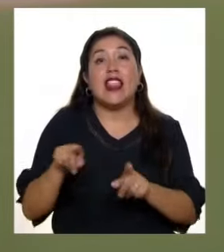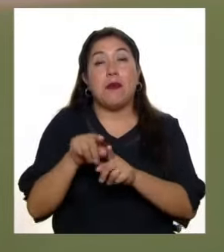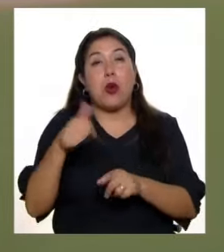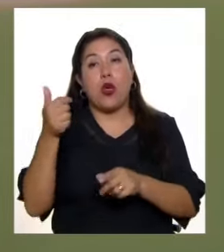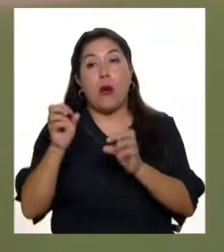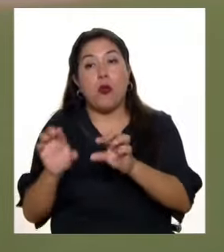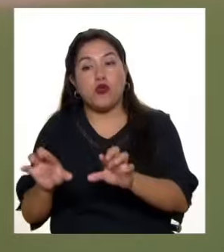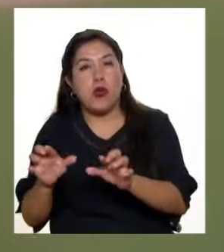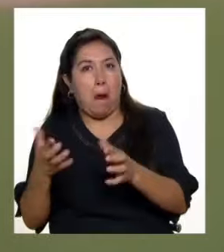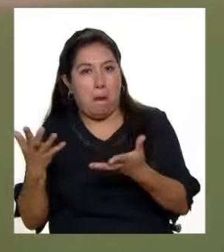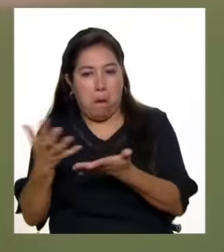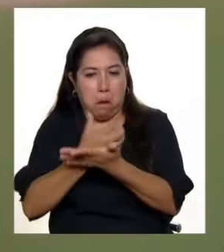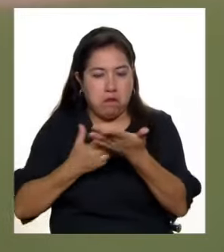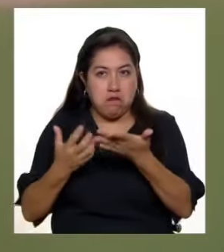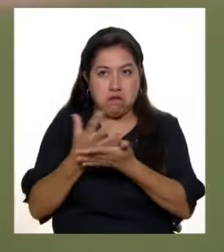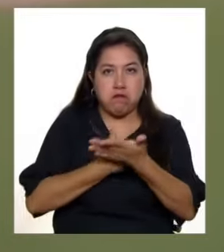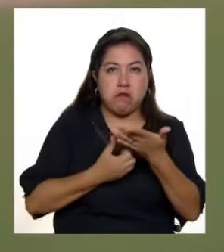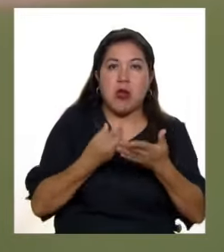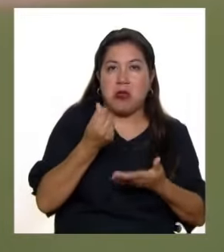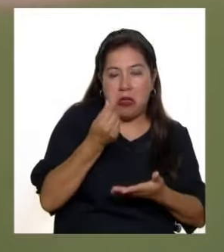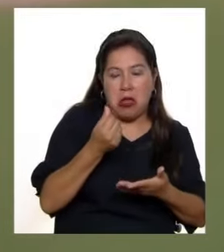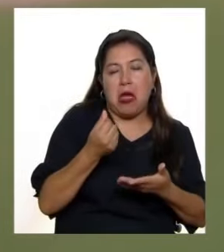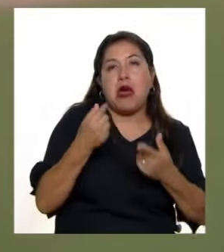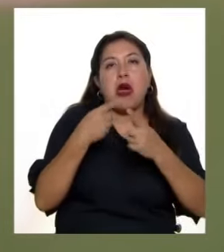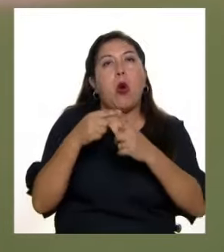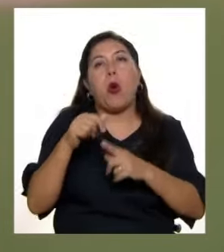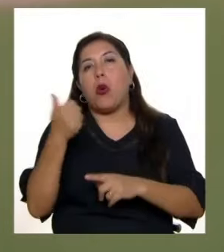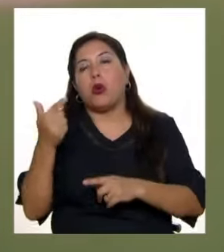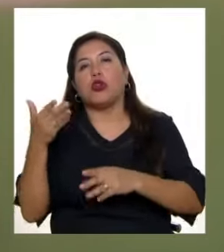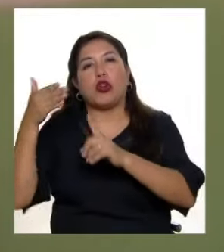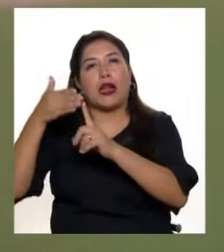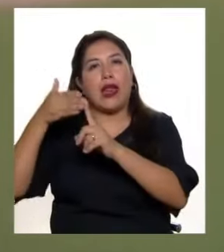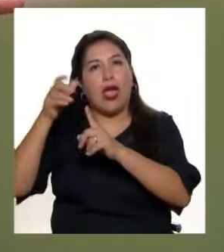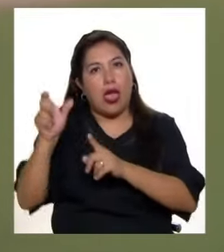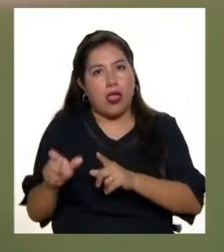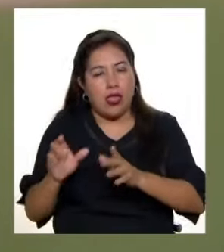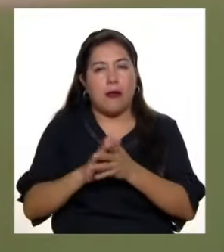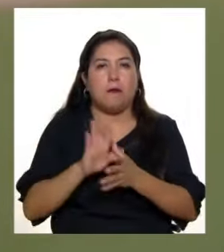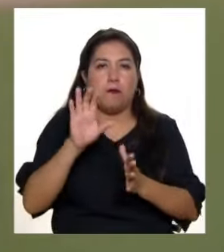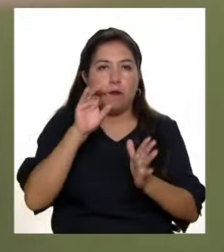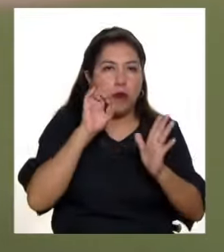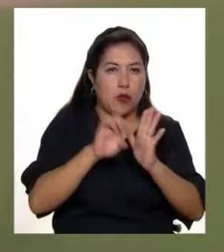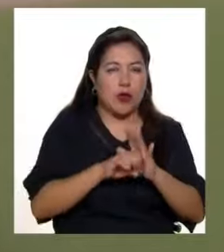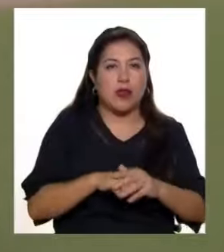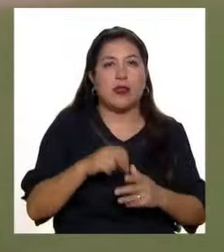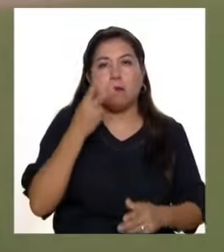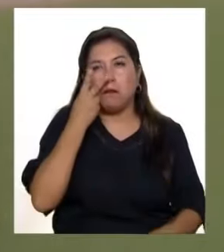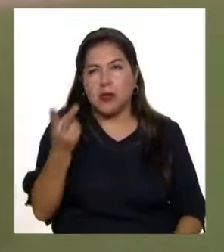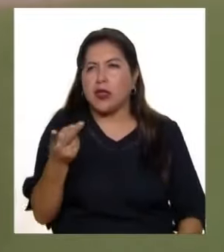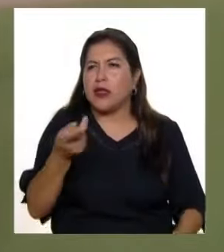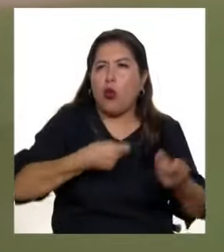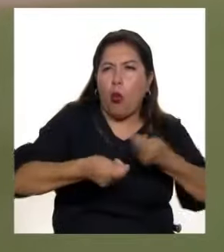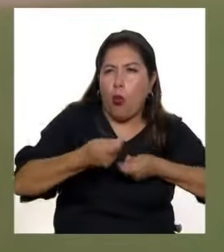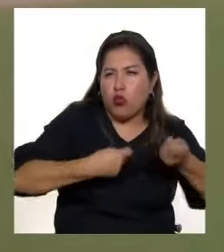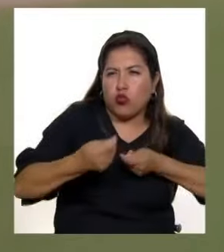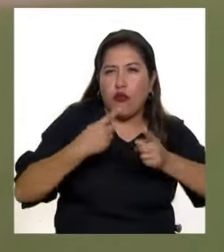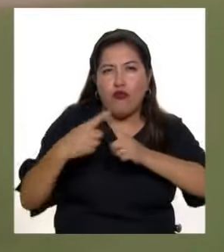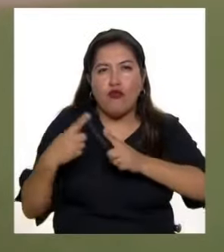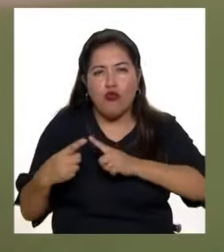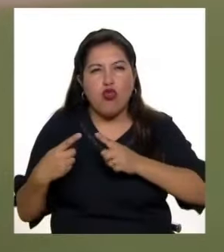generar nuevos clientes, pero repetitivos. Ok. Porque si ustedes ven gestión, el comercio, cualquier